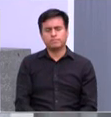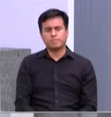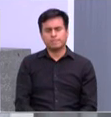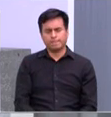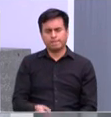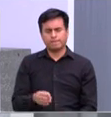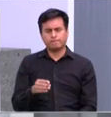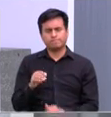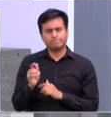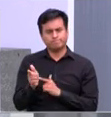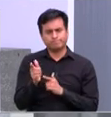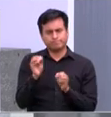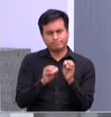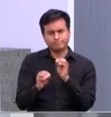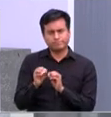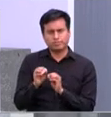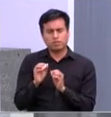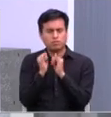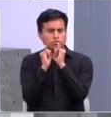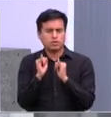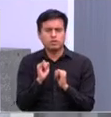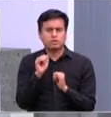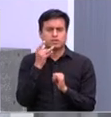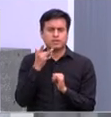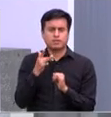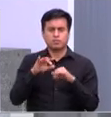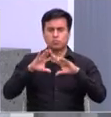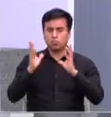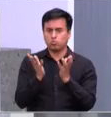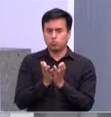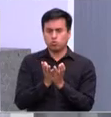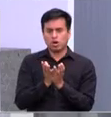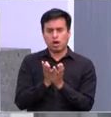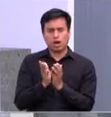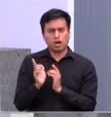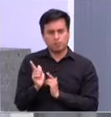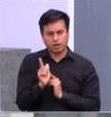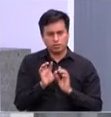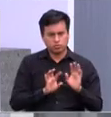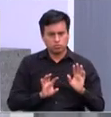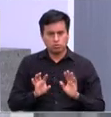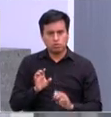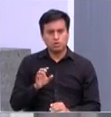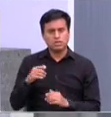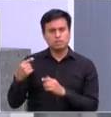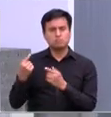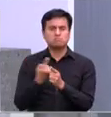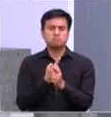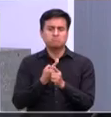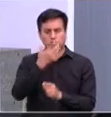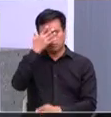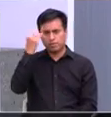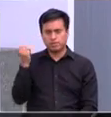Al armamentismo convencional en que un mundo armado olvida el diálogo y privilegia el